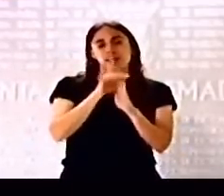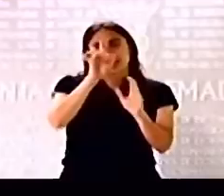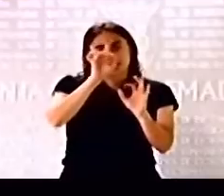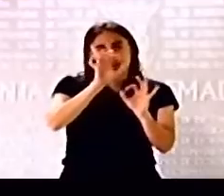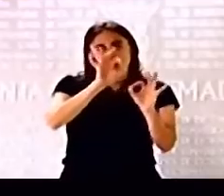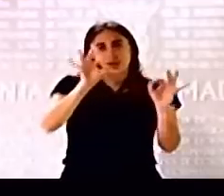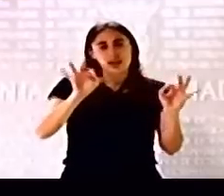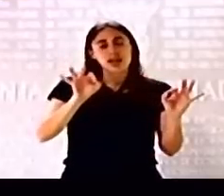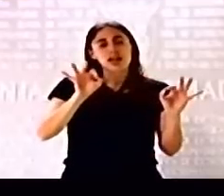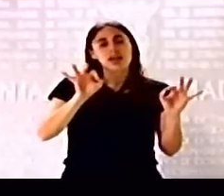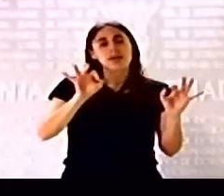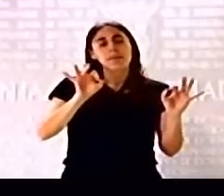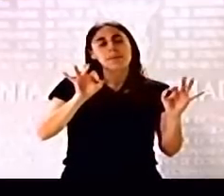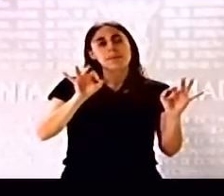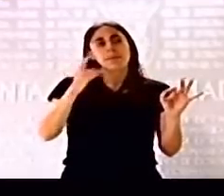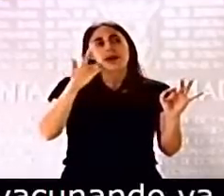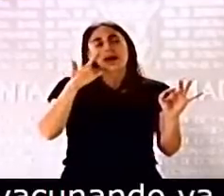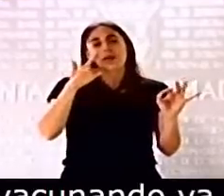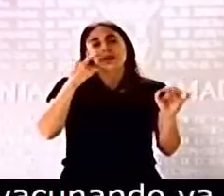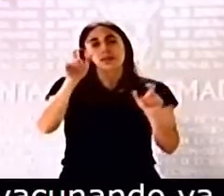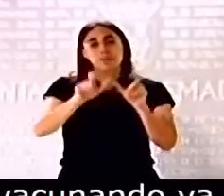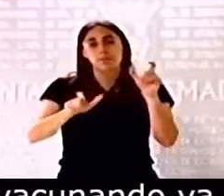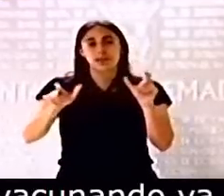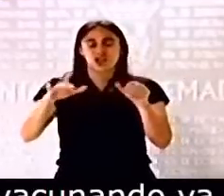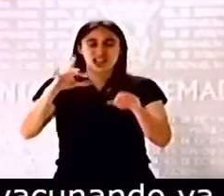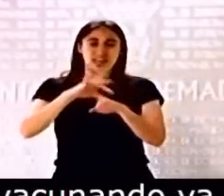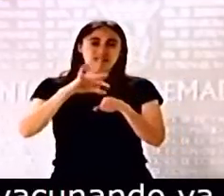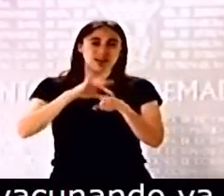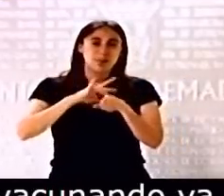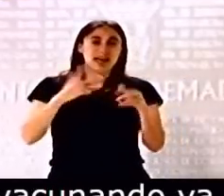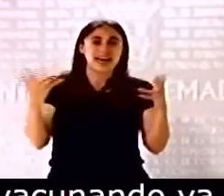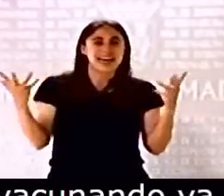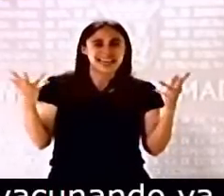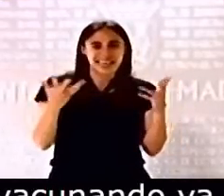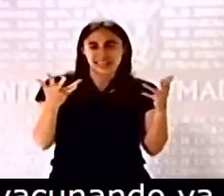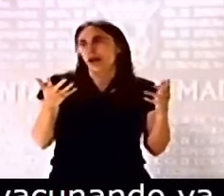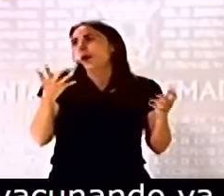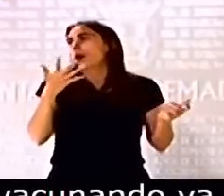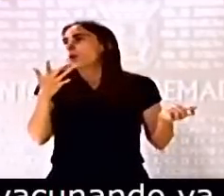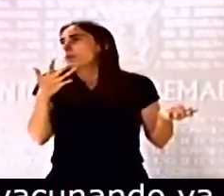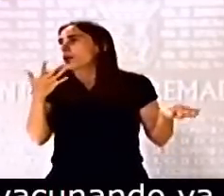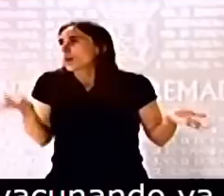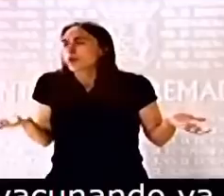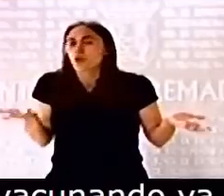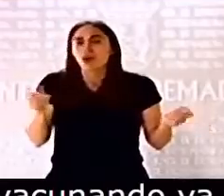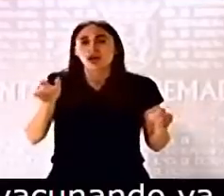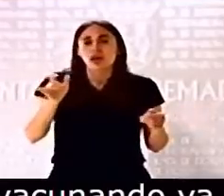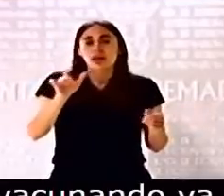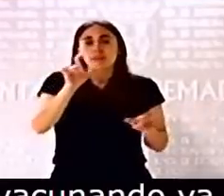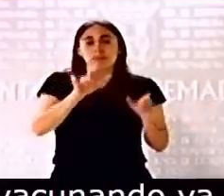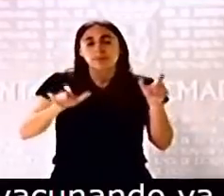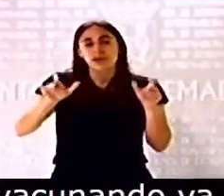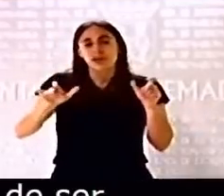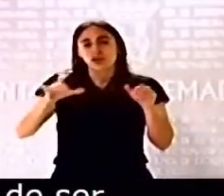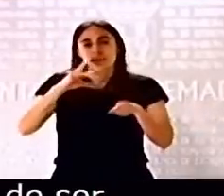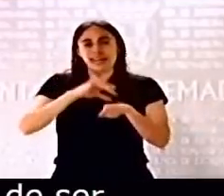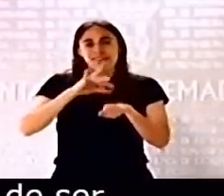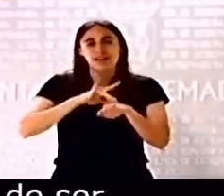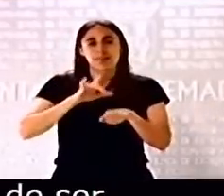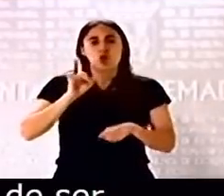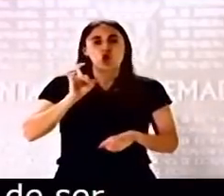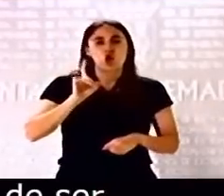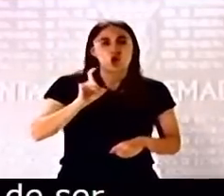a personas que tienen patologías más críticas, en el caso de ser infectados. Estoy pensando, por ejemplo, en los enfermos de oncología, o si hay